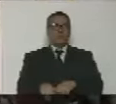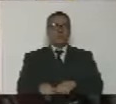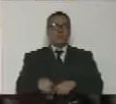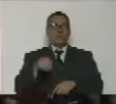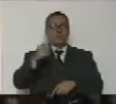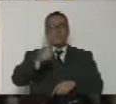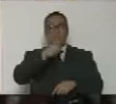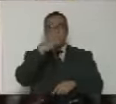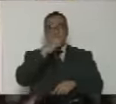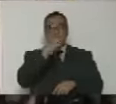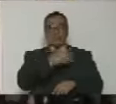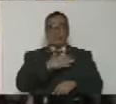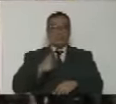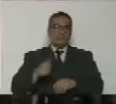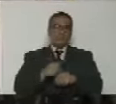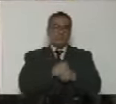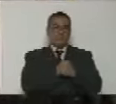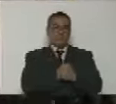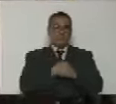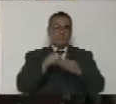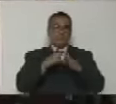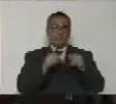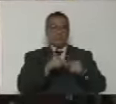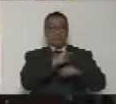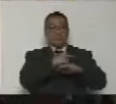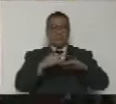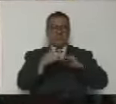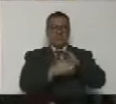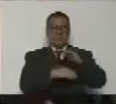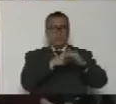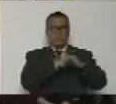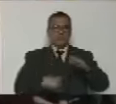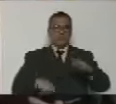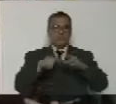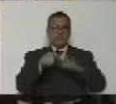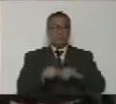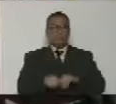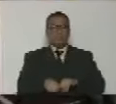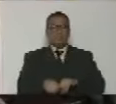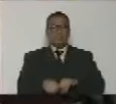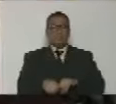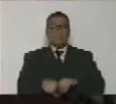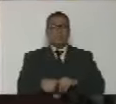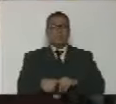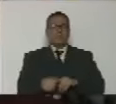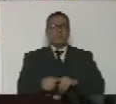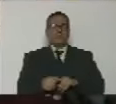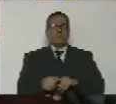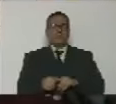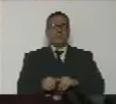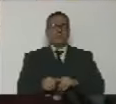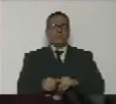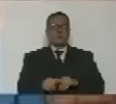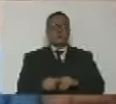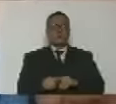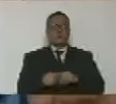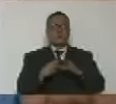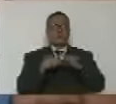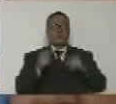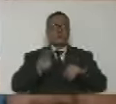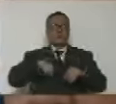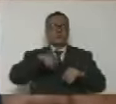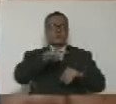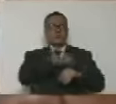Buenas tardes, querido presidente, querida vicepresidenta y todos nuestros y